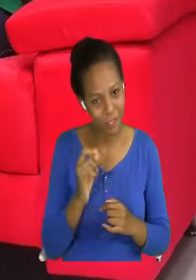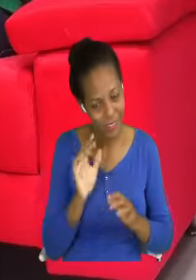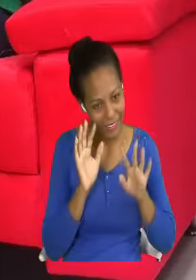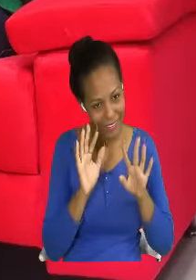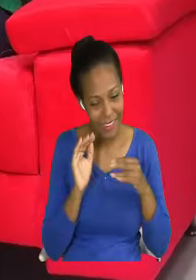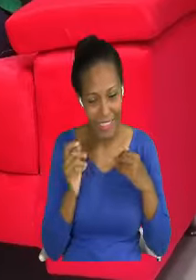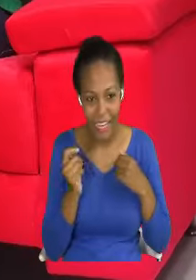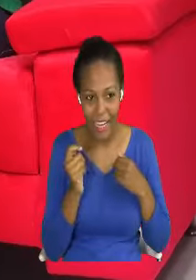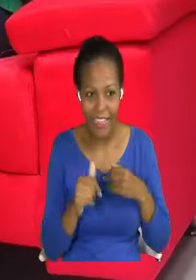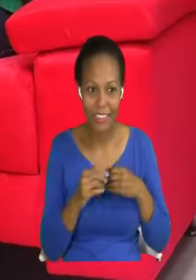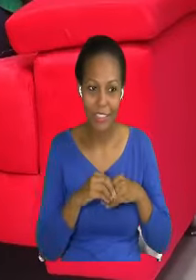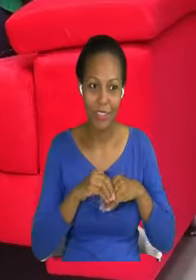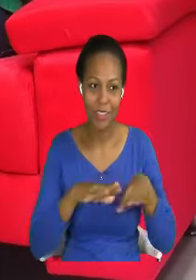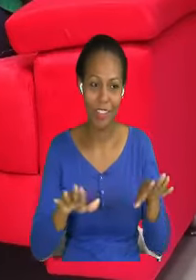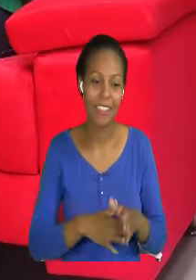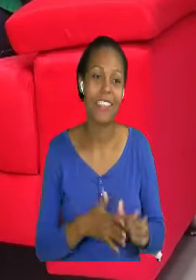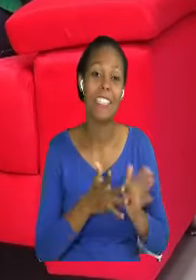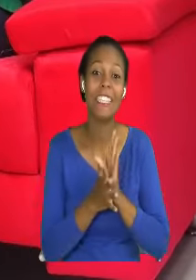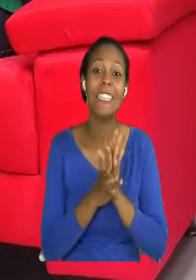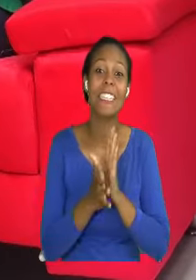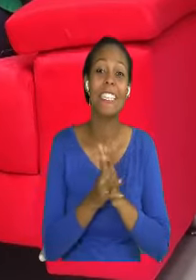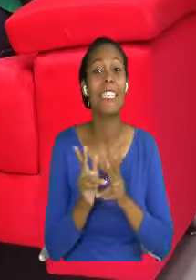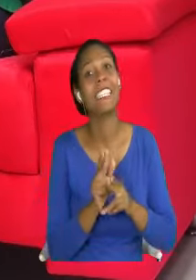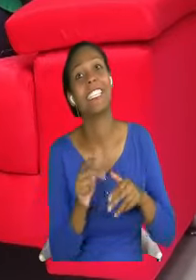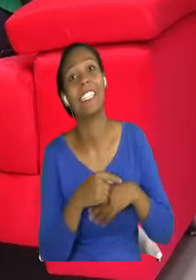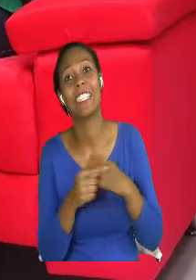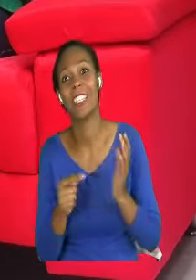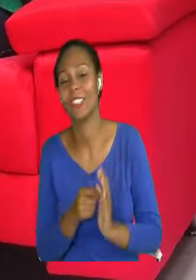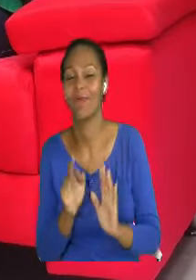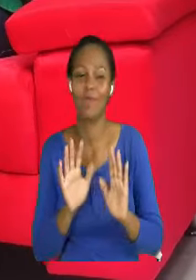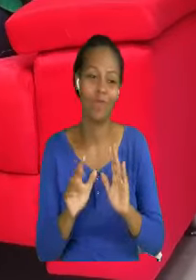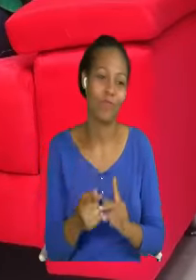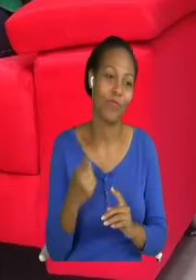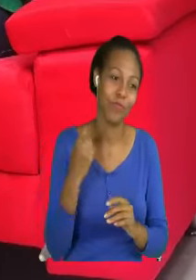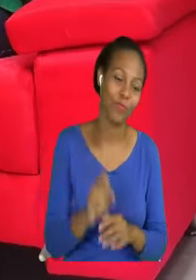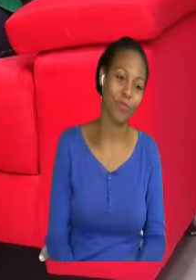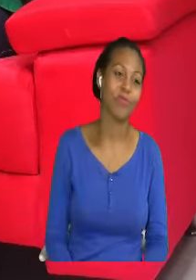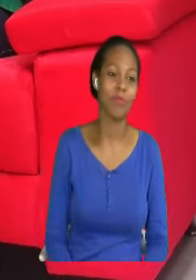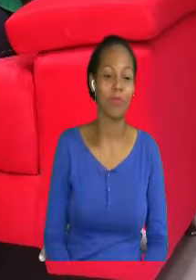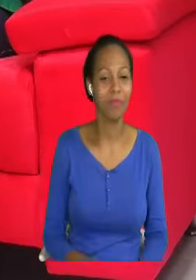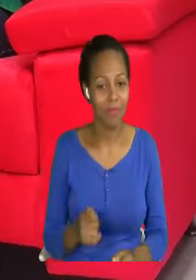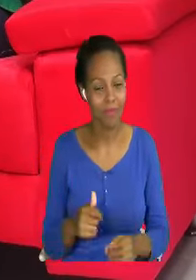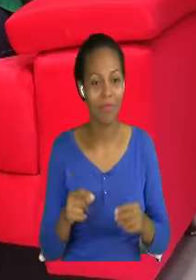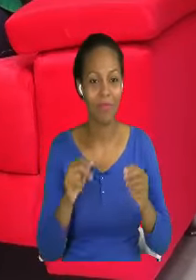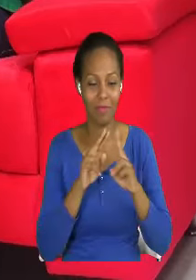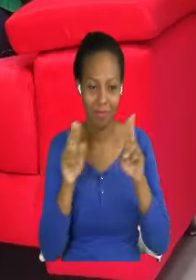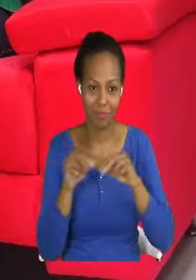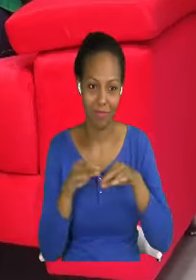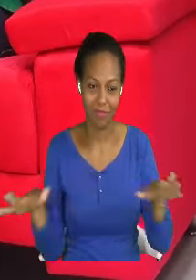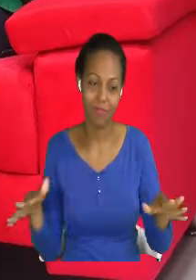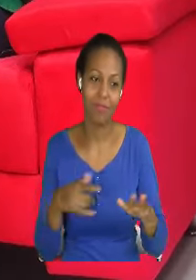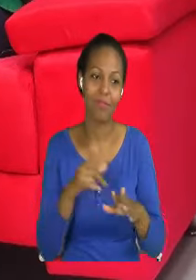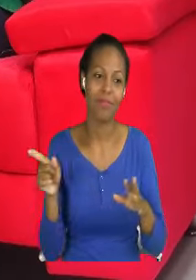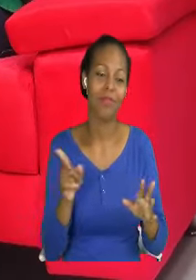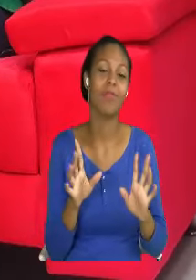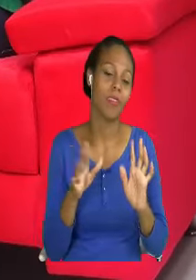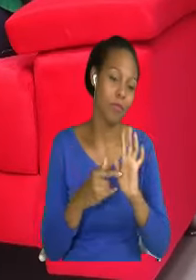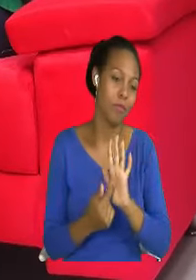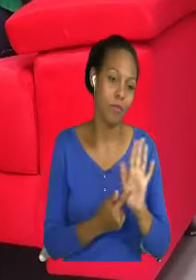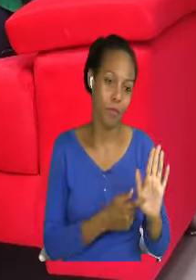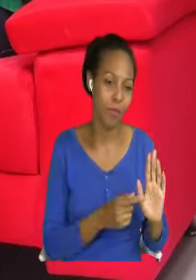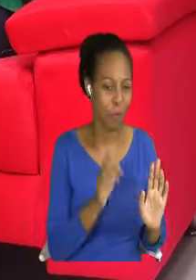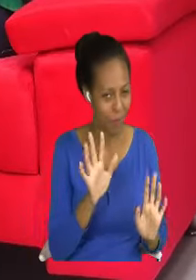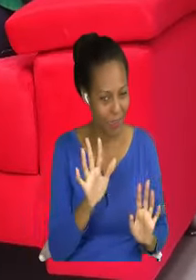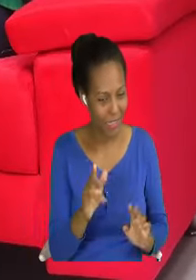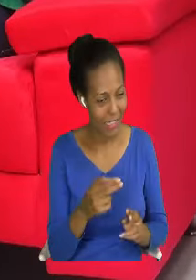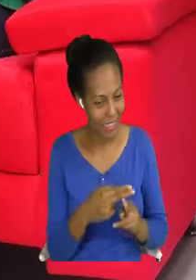falta poquito, todavía no podemos tenerla, ya casi va a las redes sociales, vamos a manejar el formato digital, pero falta poquito,